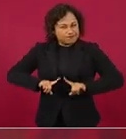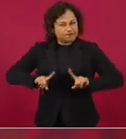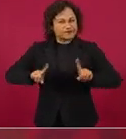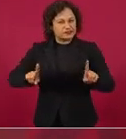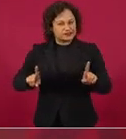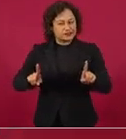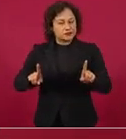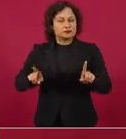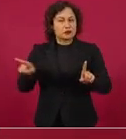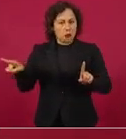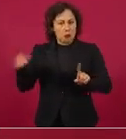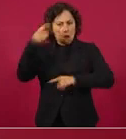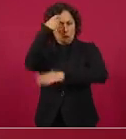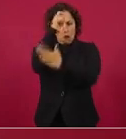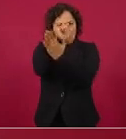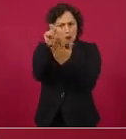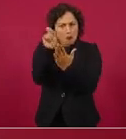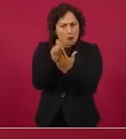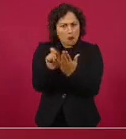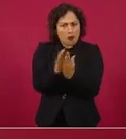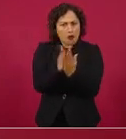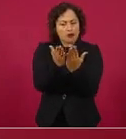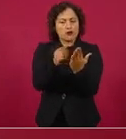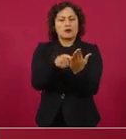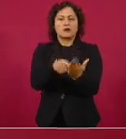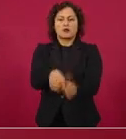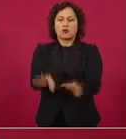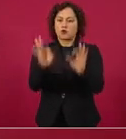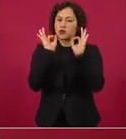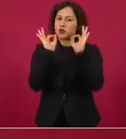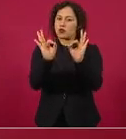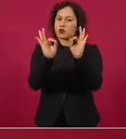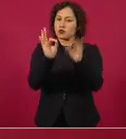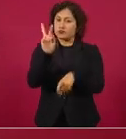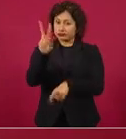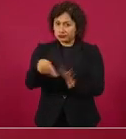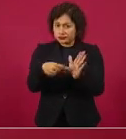escribe ese libro que es aleccionador